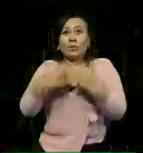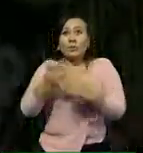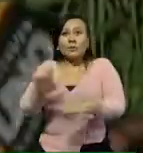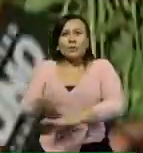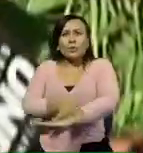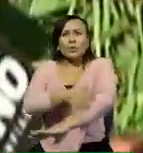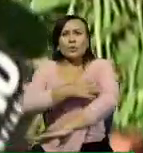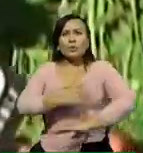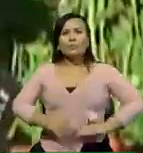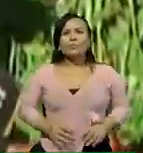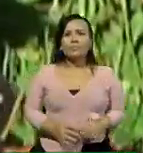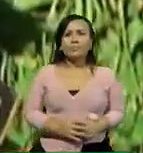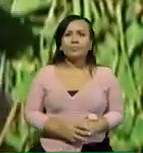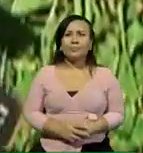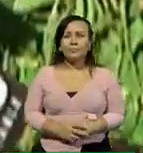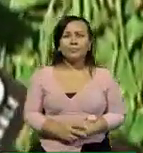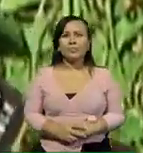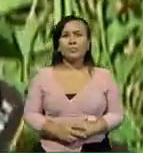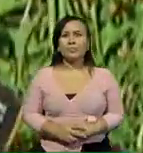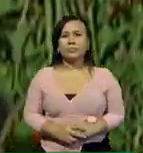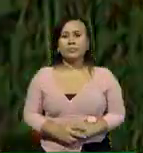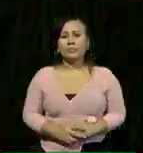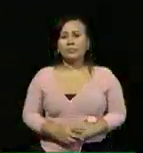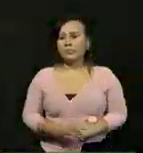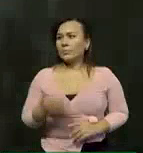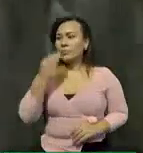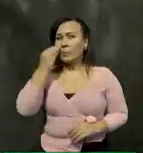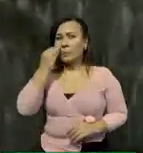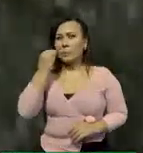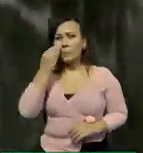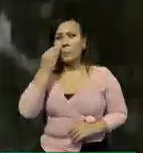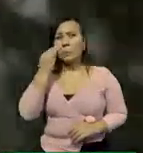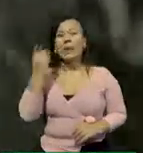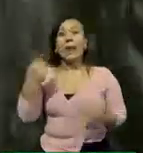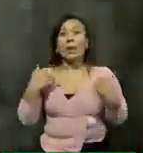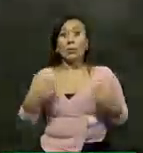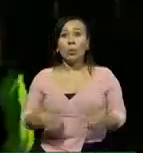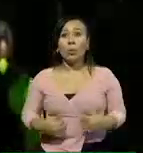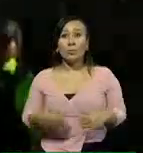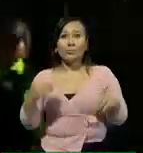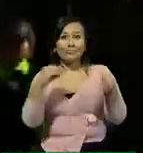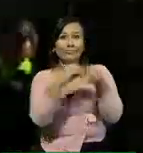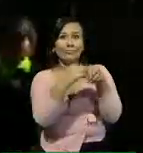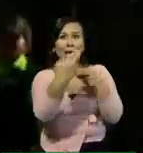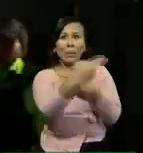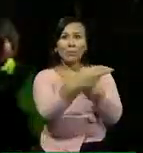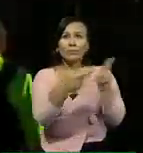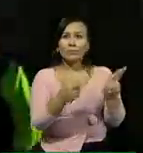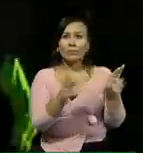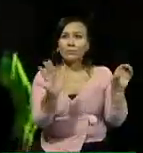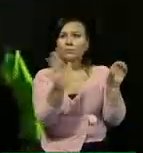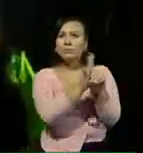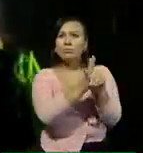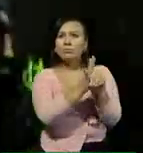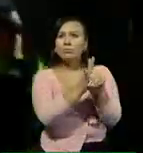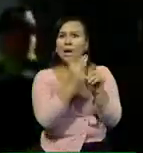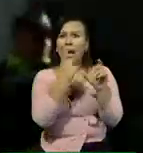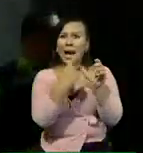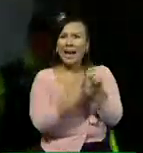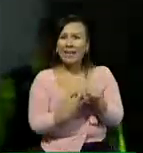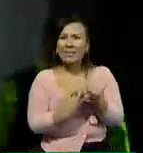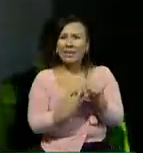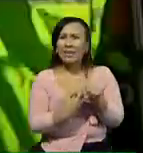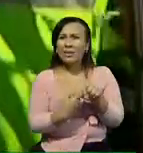correr. Para que paren lo que han hecho, porque esto no se puede quedar así. El cuerpo estaba en medio del cuarto, los uniformados tuvieron que romper el candado para